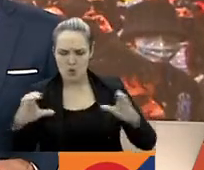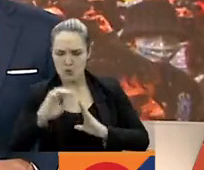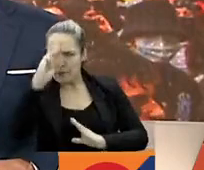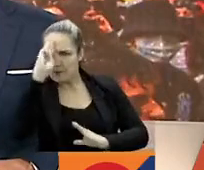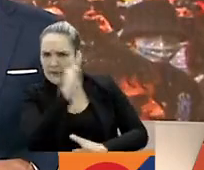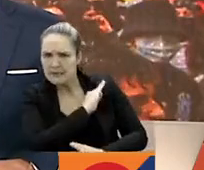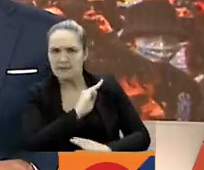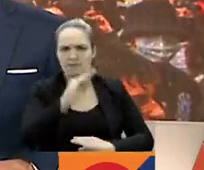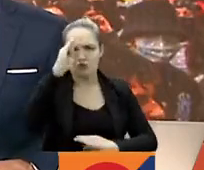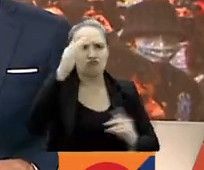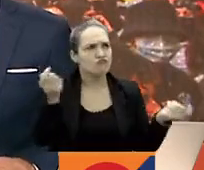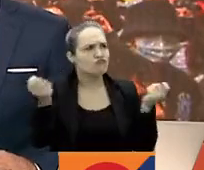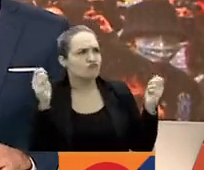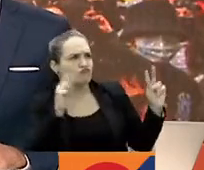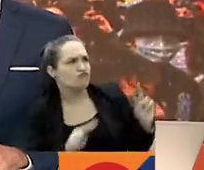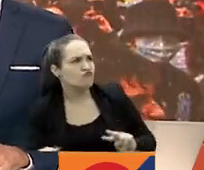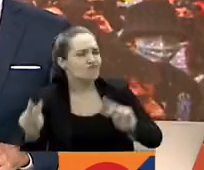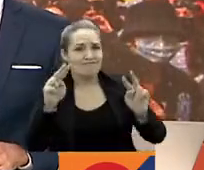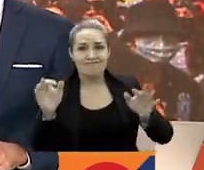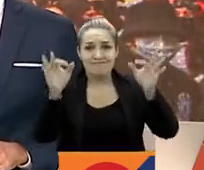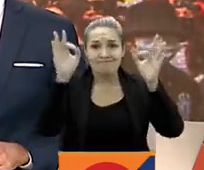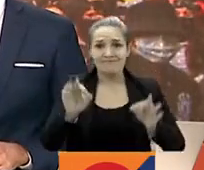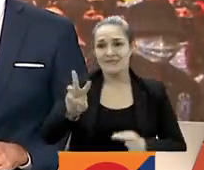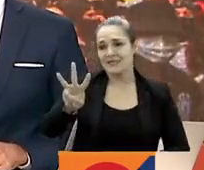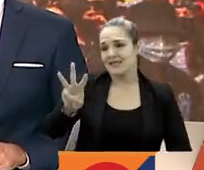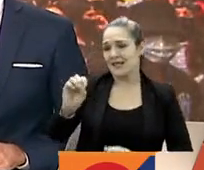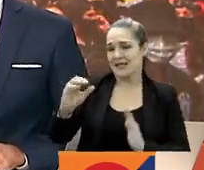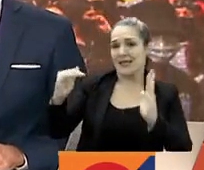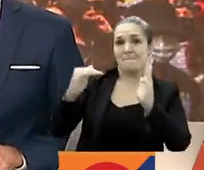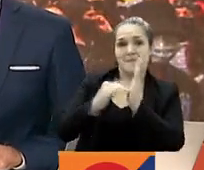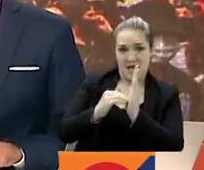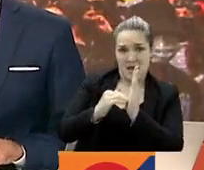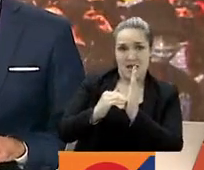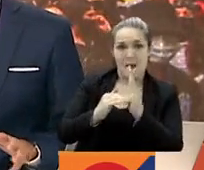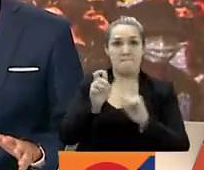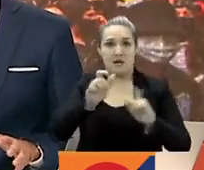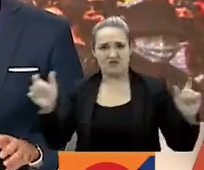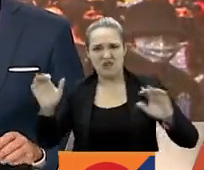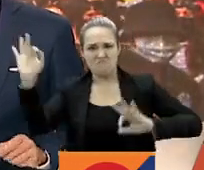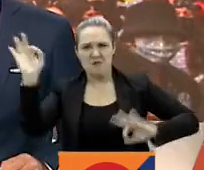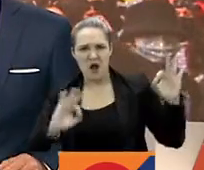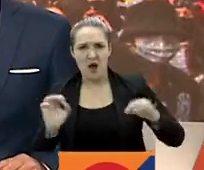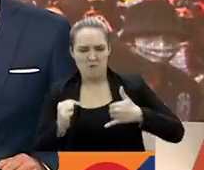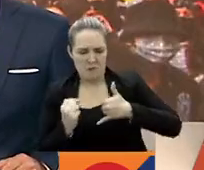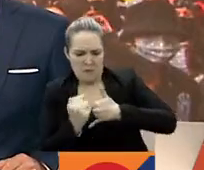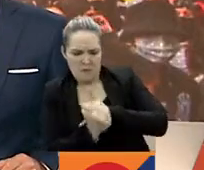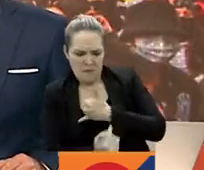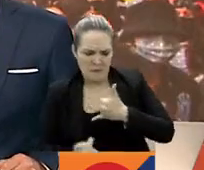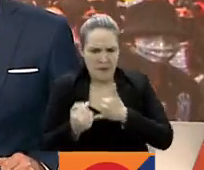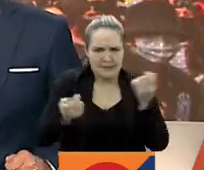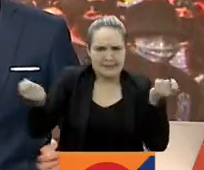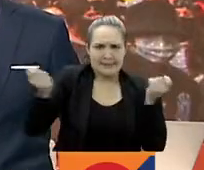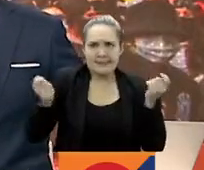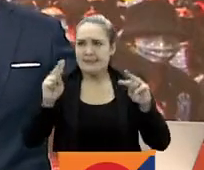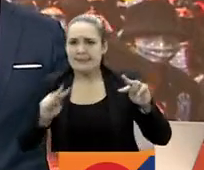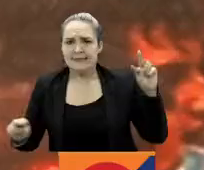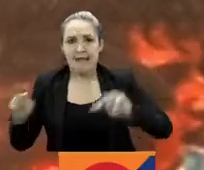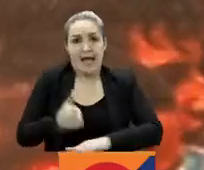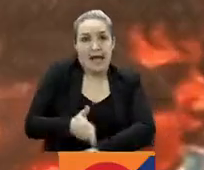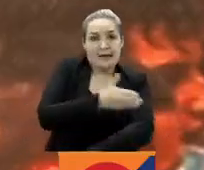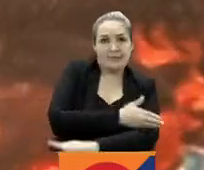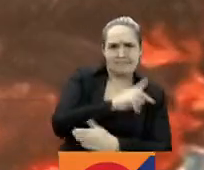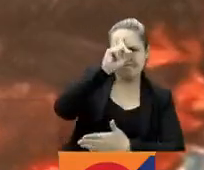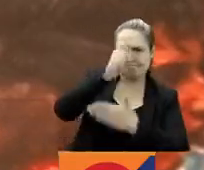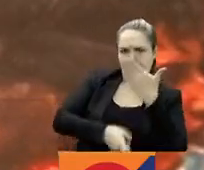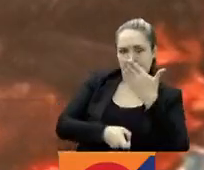nacional cerca de 30 mil hombres los uniformados en diferentes partes del territorio nacional y vamos a esta